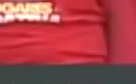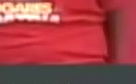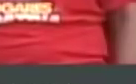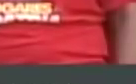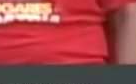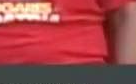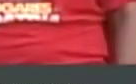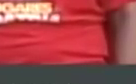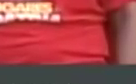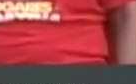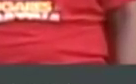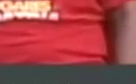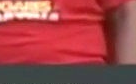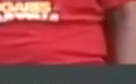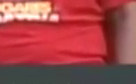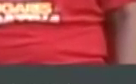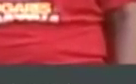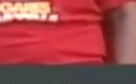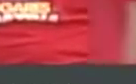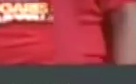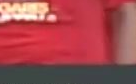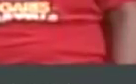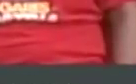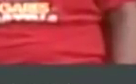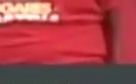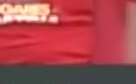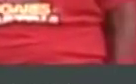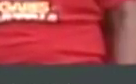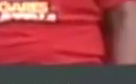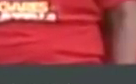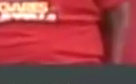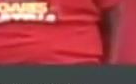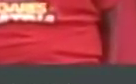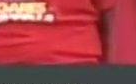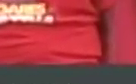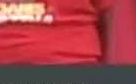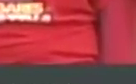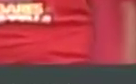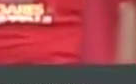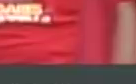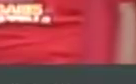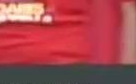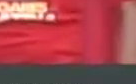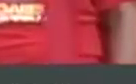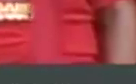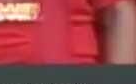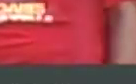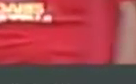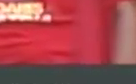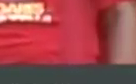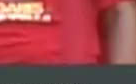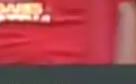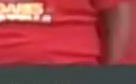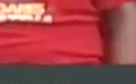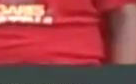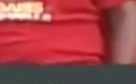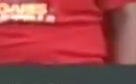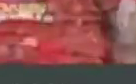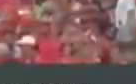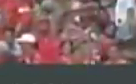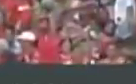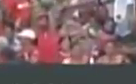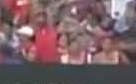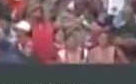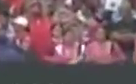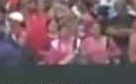de magnicidio en grado de frustración. Y lo reiteramos aquí bien duro: el que